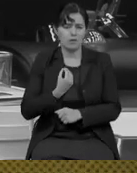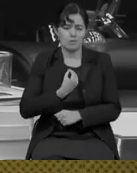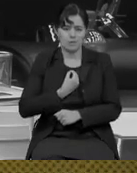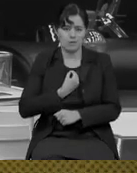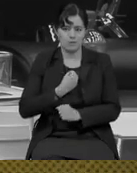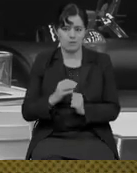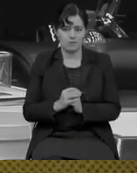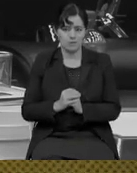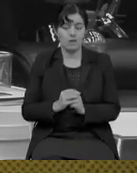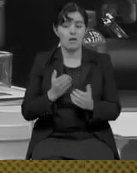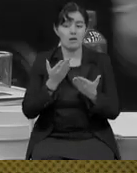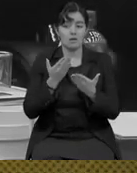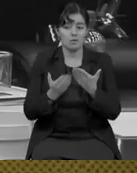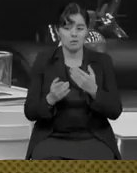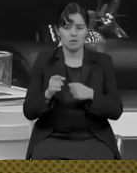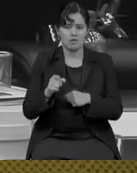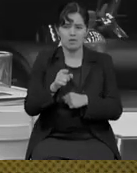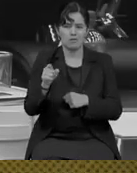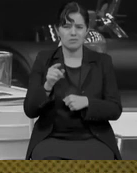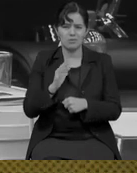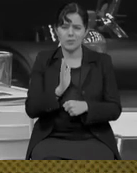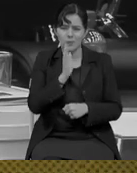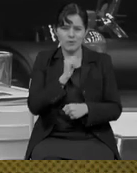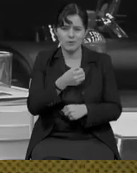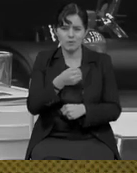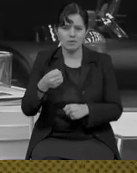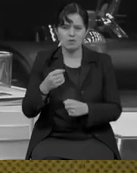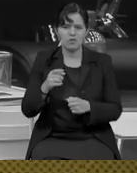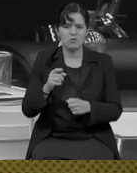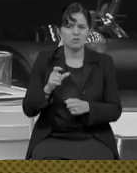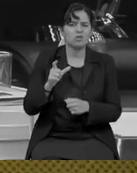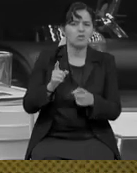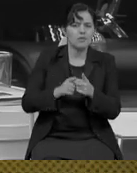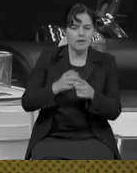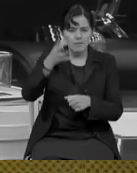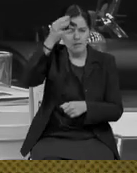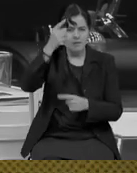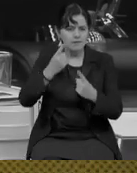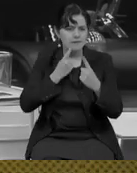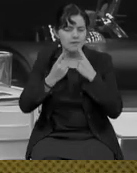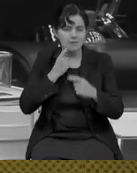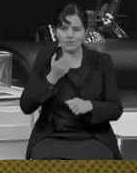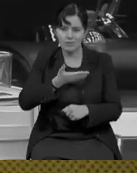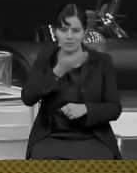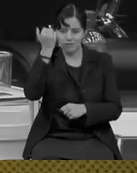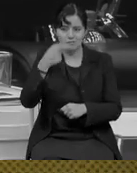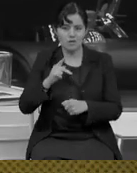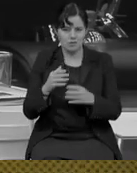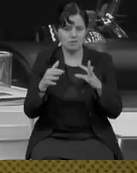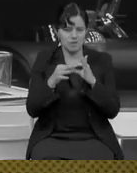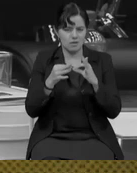Y ellos no son capaces, no sé dónde aprendieron a debatir, pero no son capaces de escuchar argumentos. Aquí van